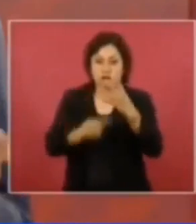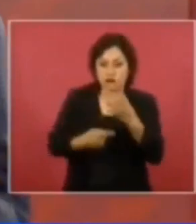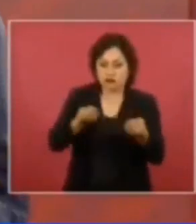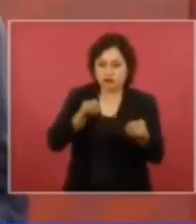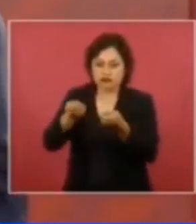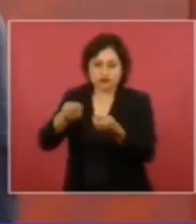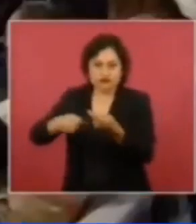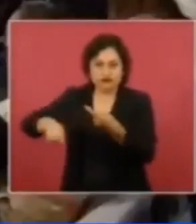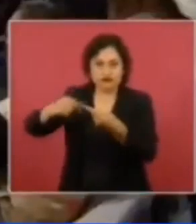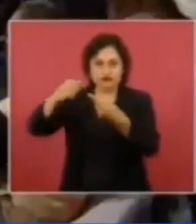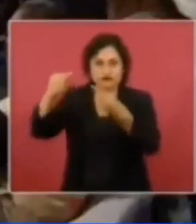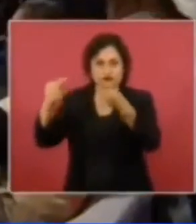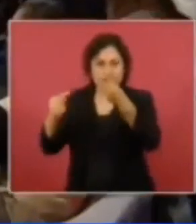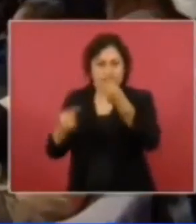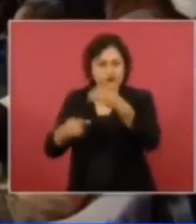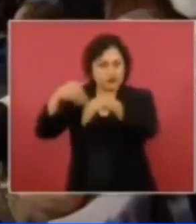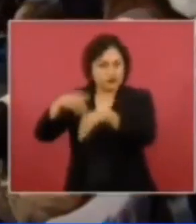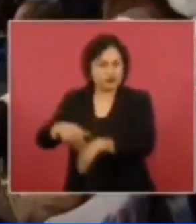Así era.